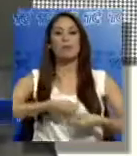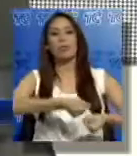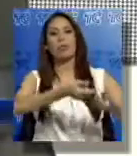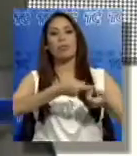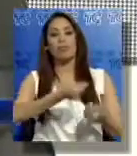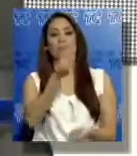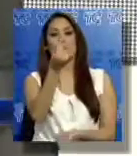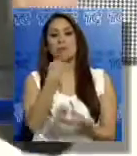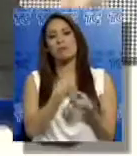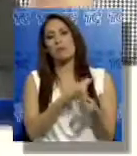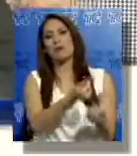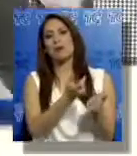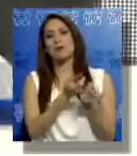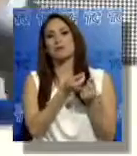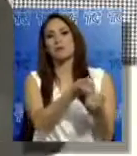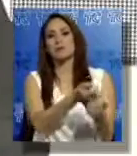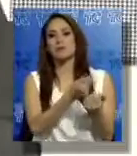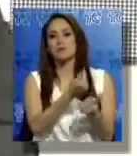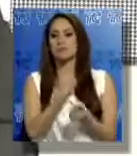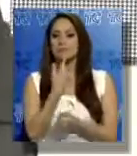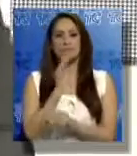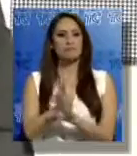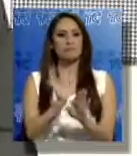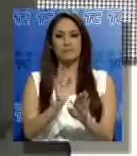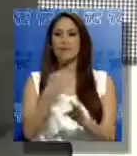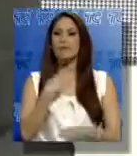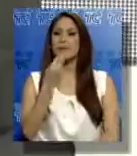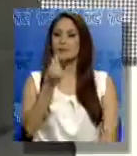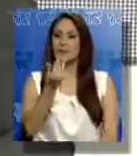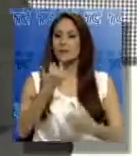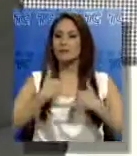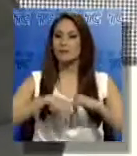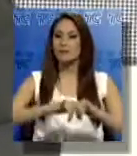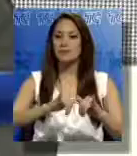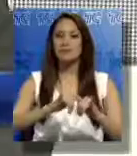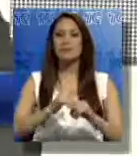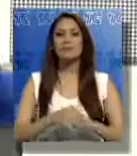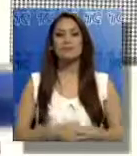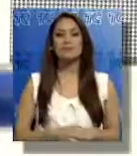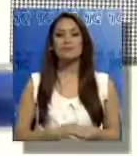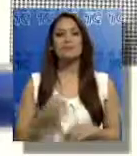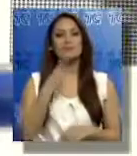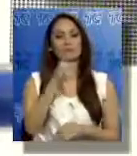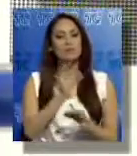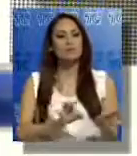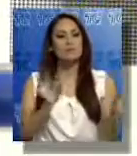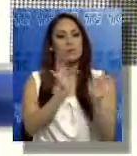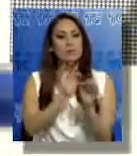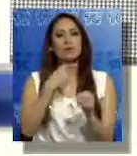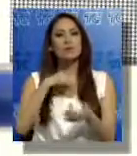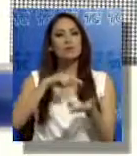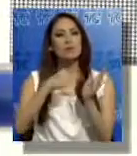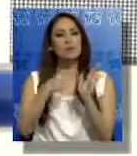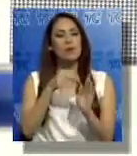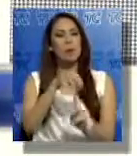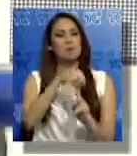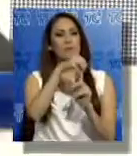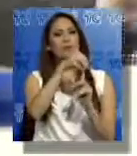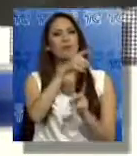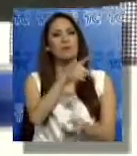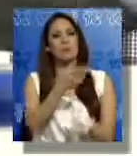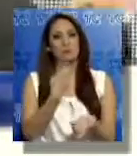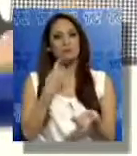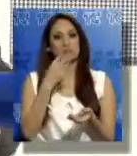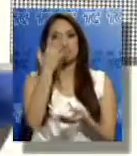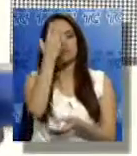nos acusan los que sí derrocharon nuestro dinero. Recuerden que solo el sabotaje bancario nos costó al menos 6 mil millones de dólares.